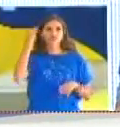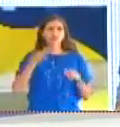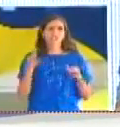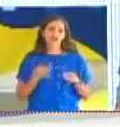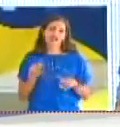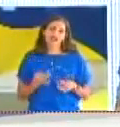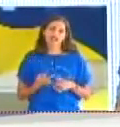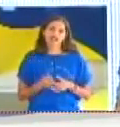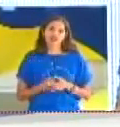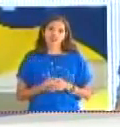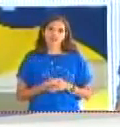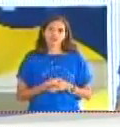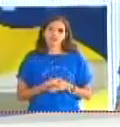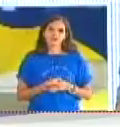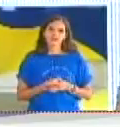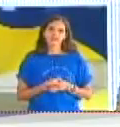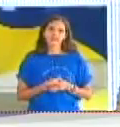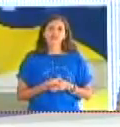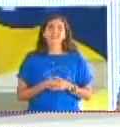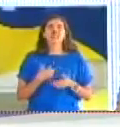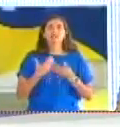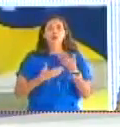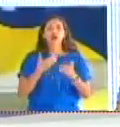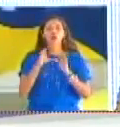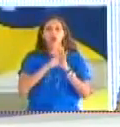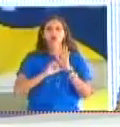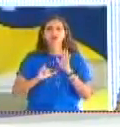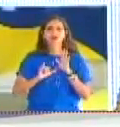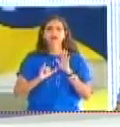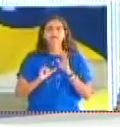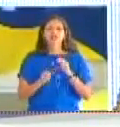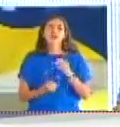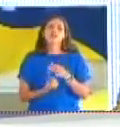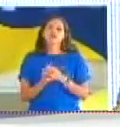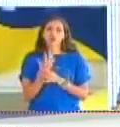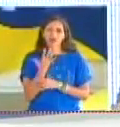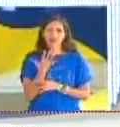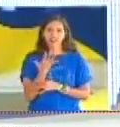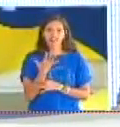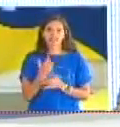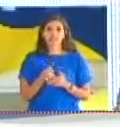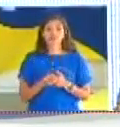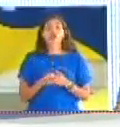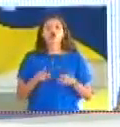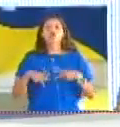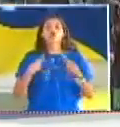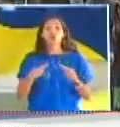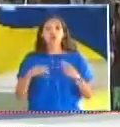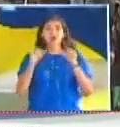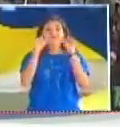verdad, que en este proceso constituyente va a florecer un nuevo